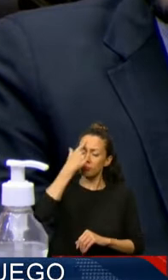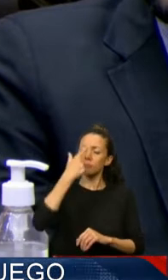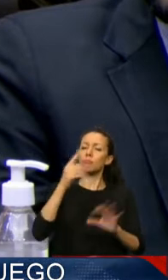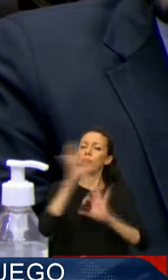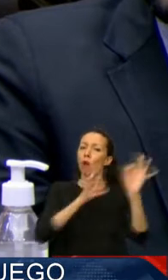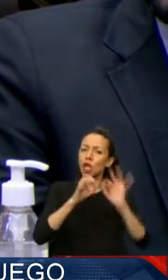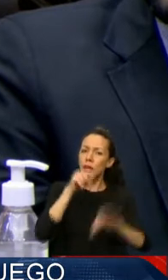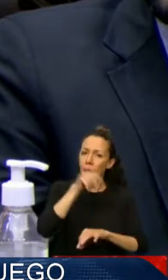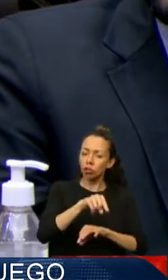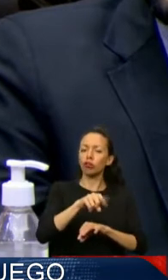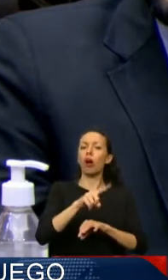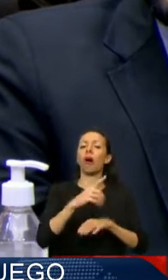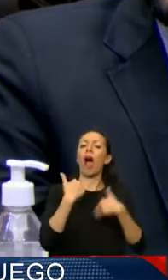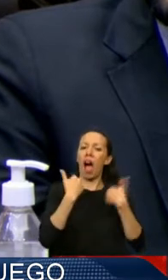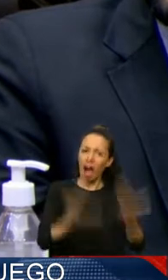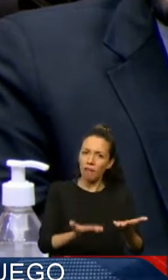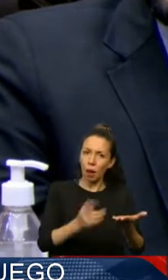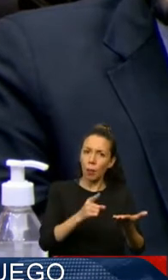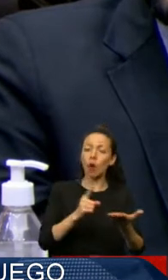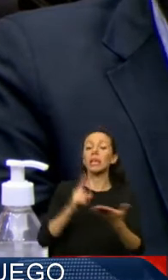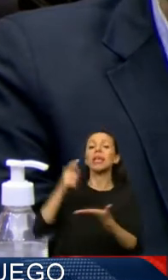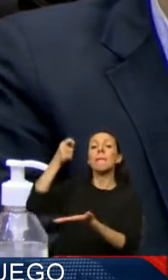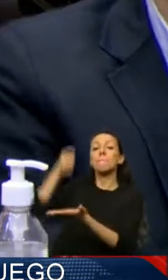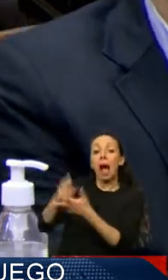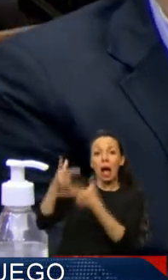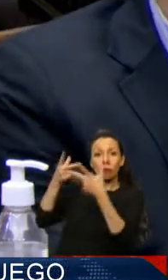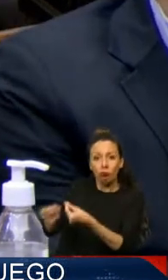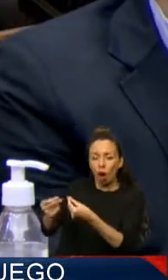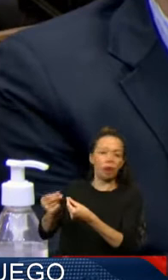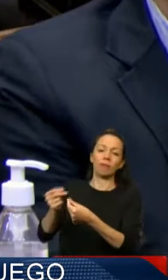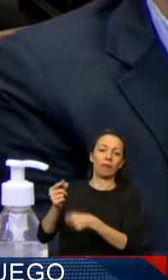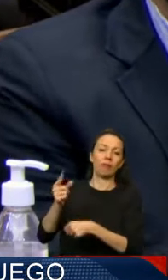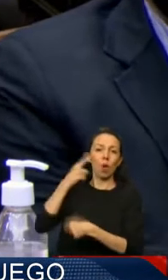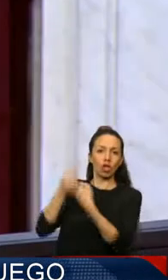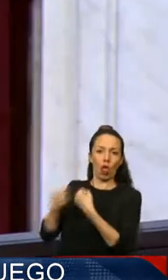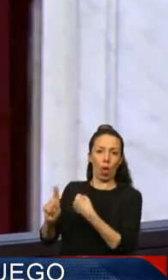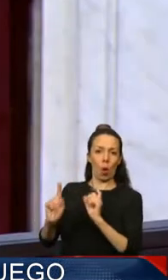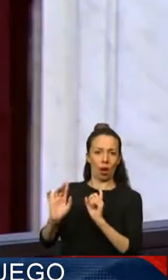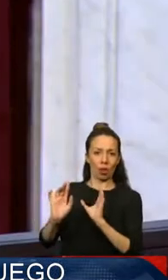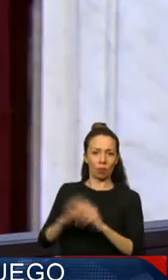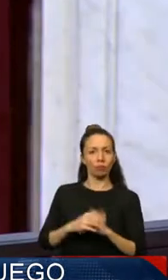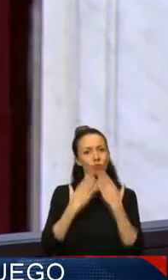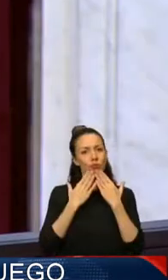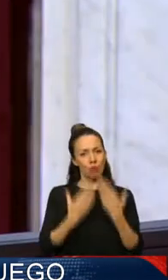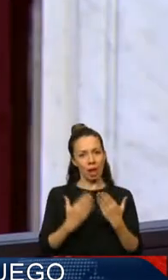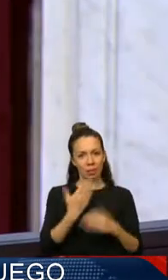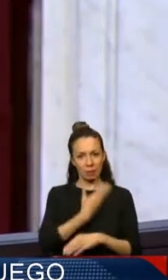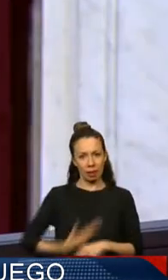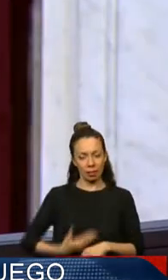del acuerdo y un no al default. Muchas gracias, presidente. Muchas gracias, señora